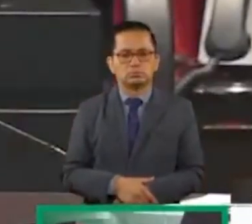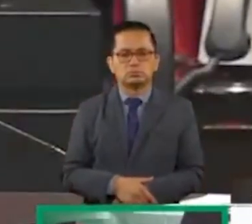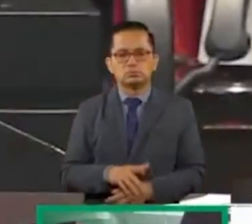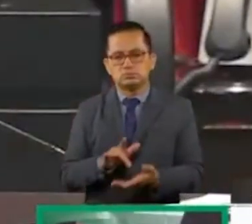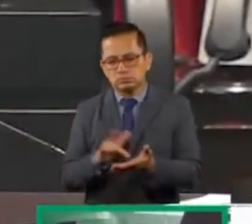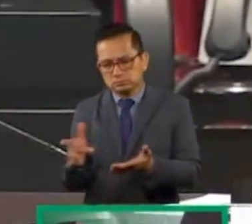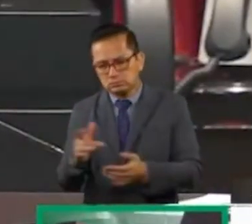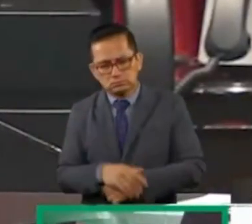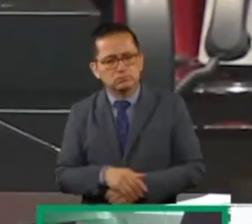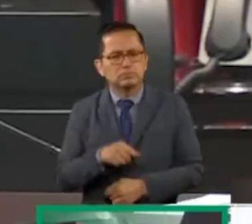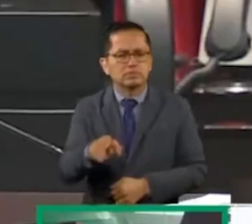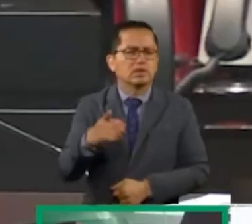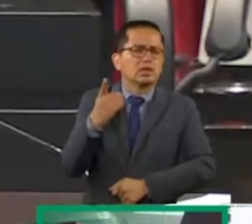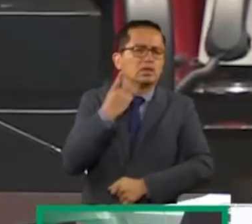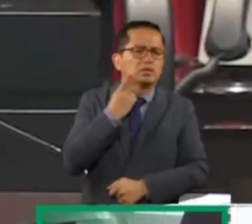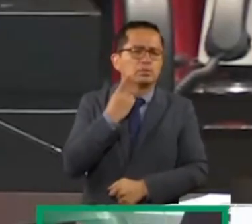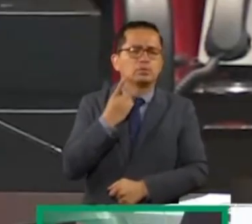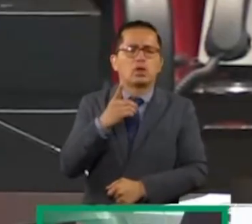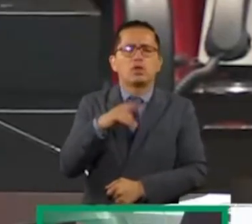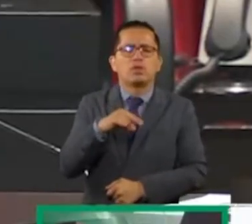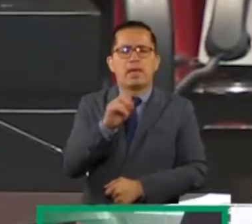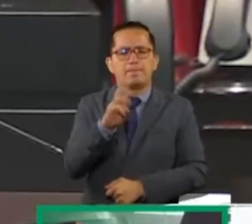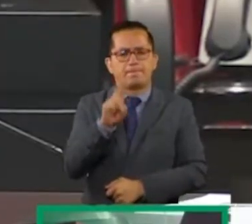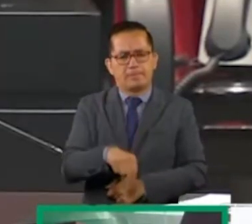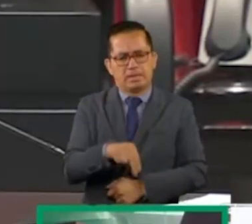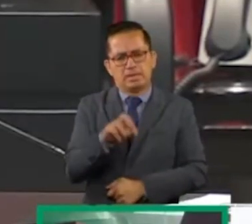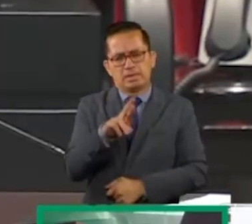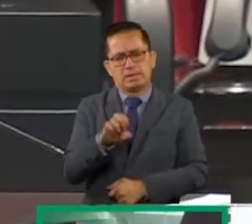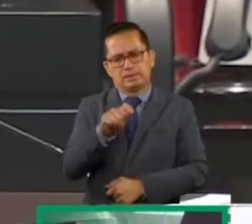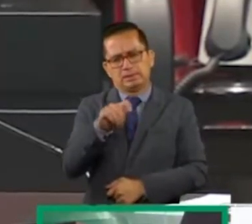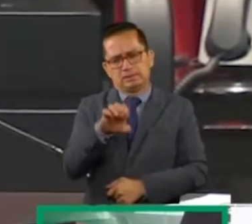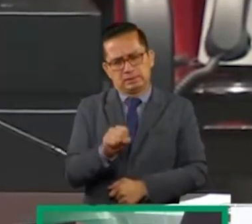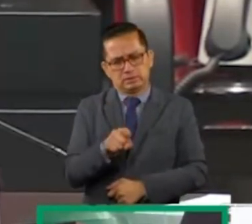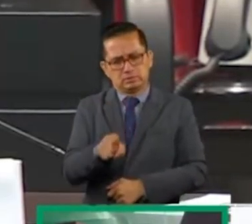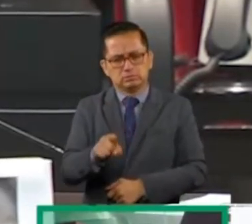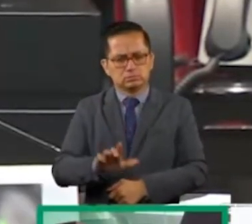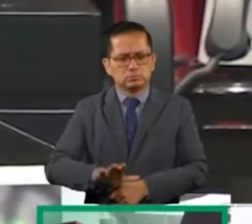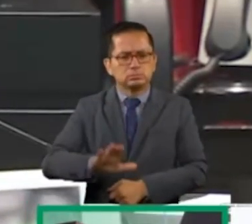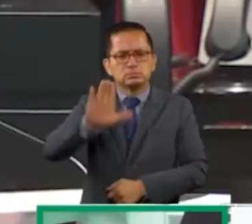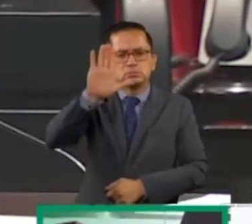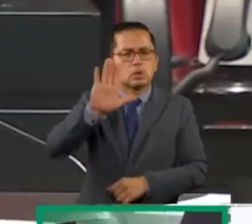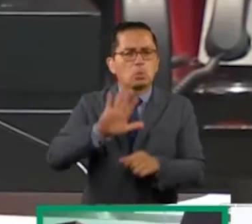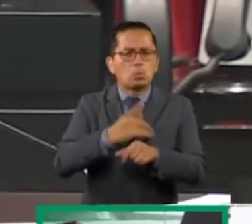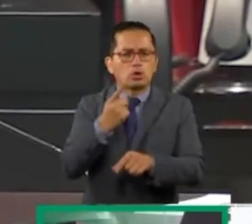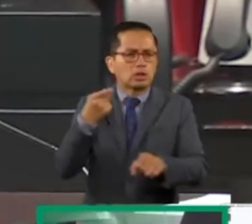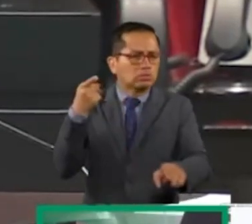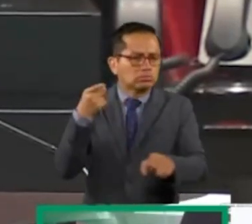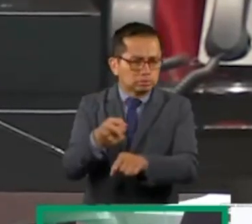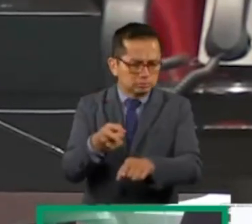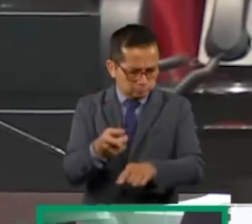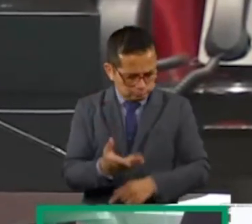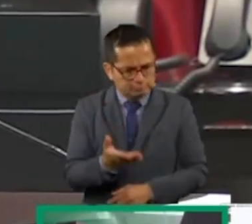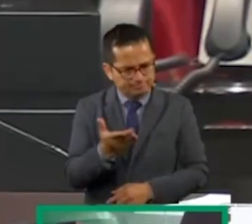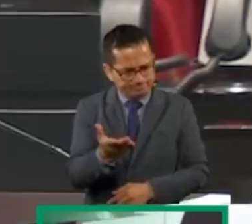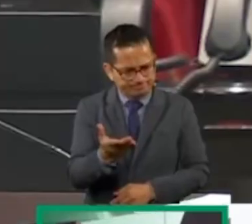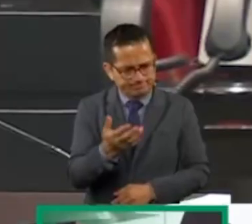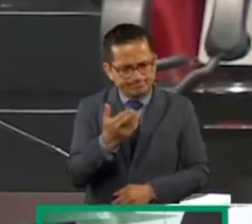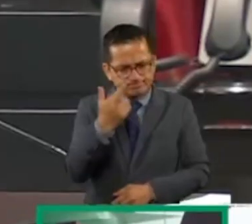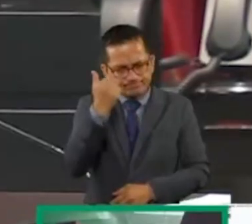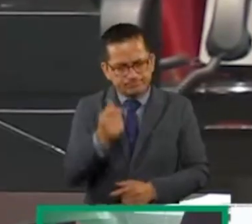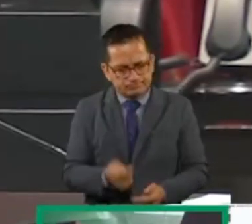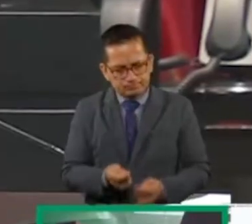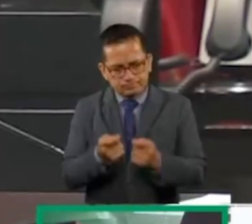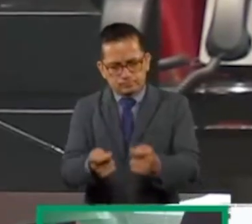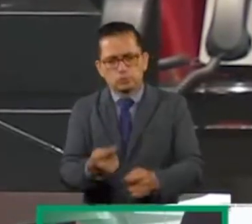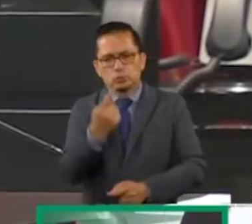El diputado Damián Retes me ha solicitado la palabra por alusiones personales. Efectivamente, 1